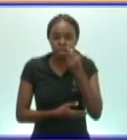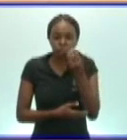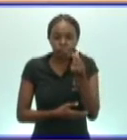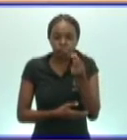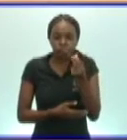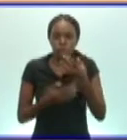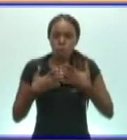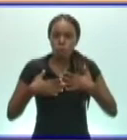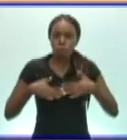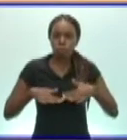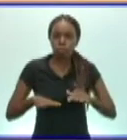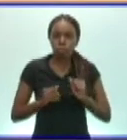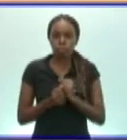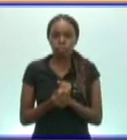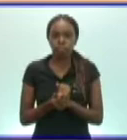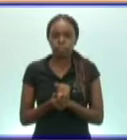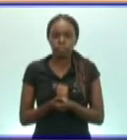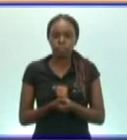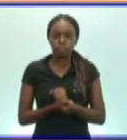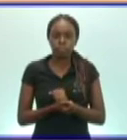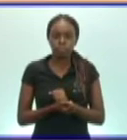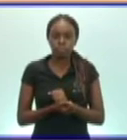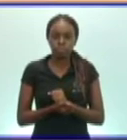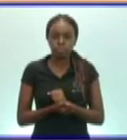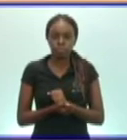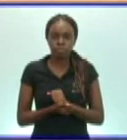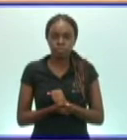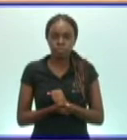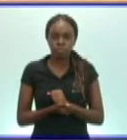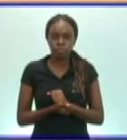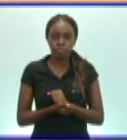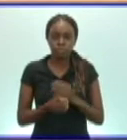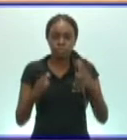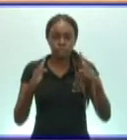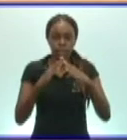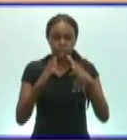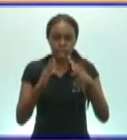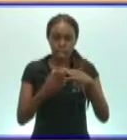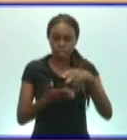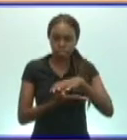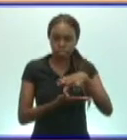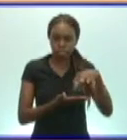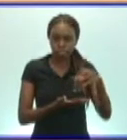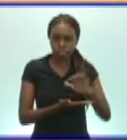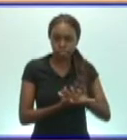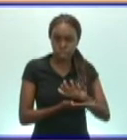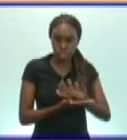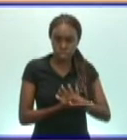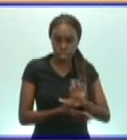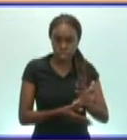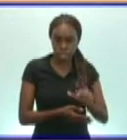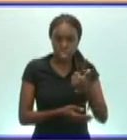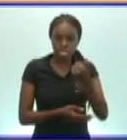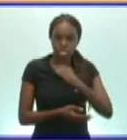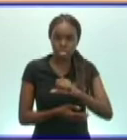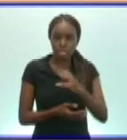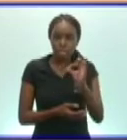comodidades propios de su alcurnia. En la finca La de Majagua, al mediodía del 10 de octubre